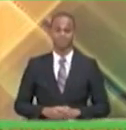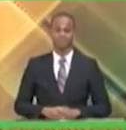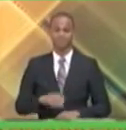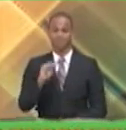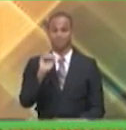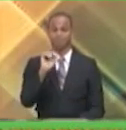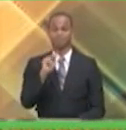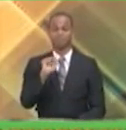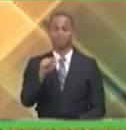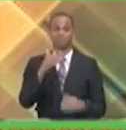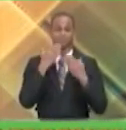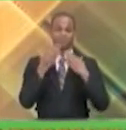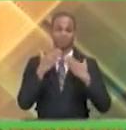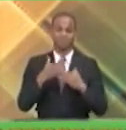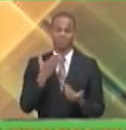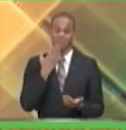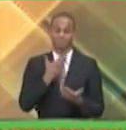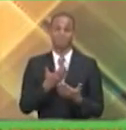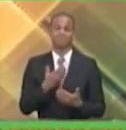Manuel, gracias.